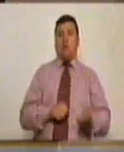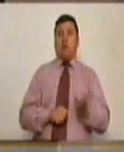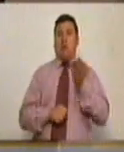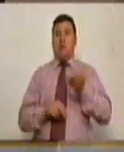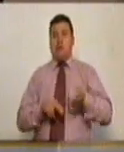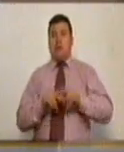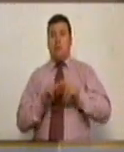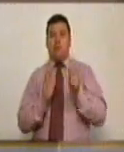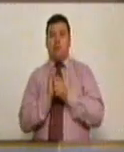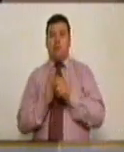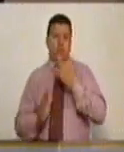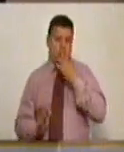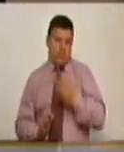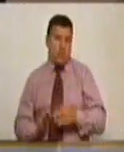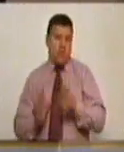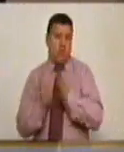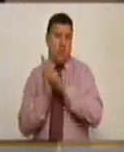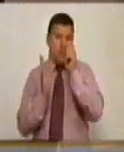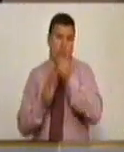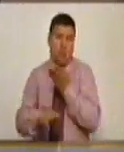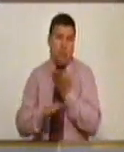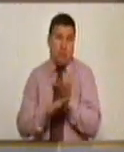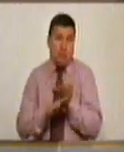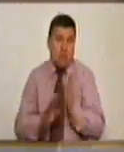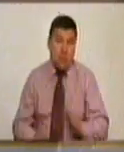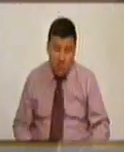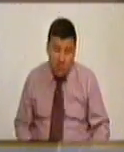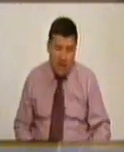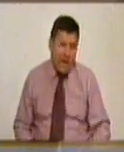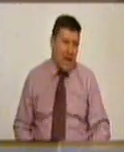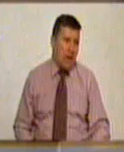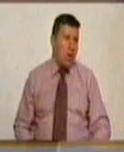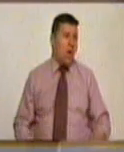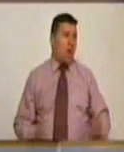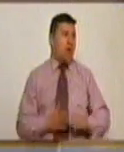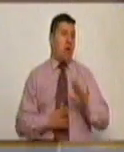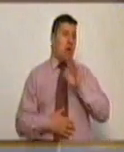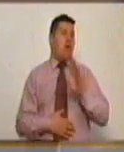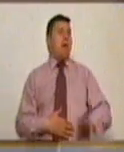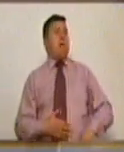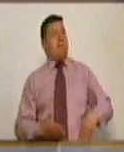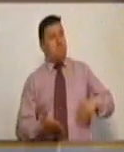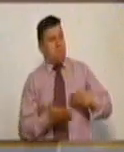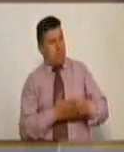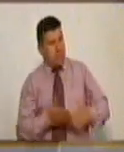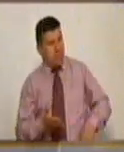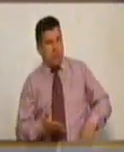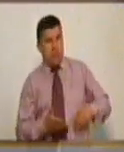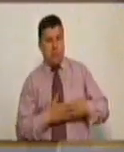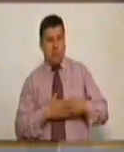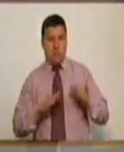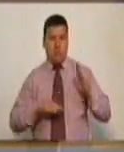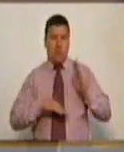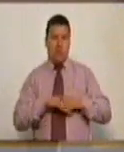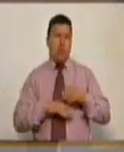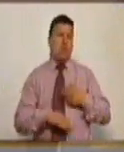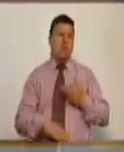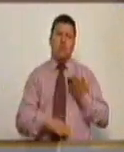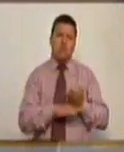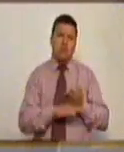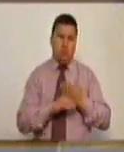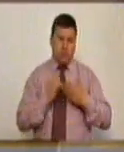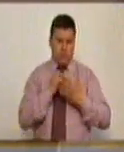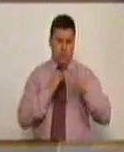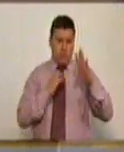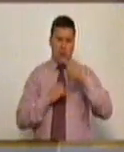tarifas Esa es la gran fórmula que nos están promoviendo O sea que el pueblo costeño pague unos platos que no rompió Qué estamos proponiendo en el